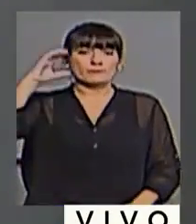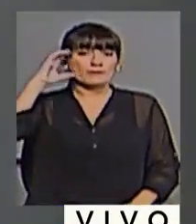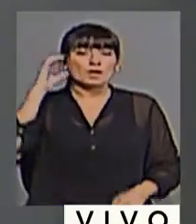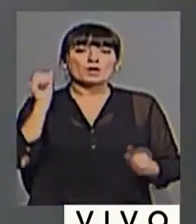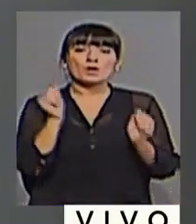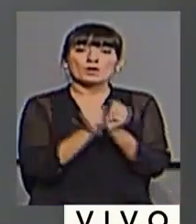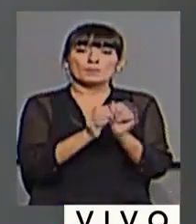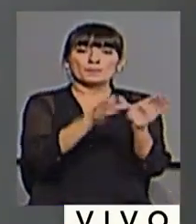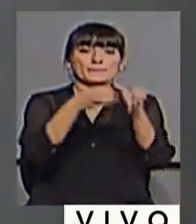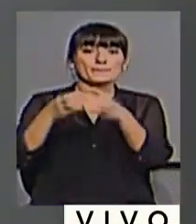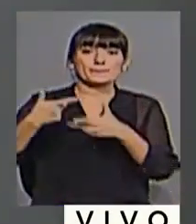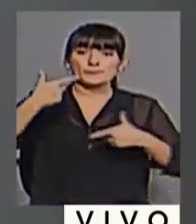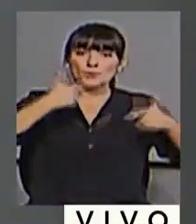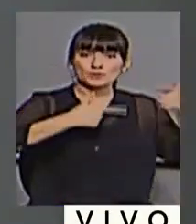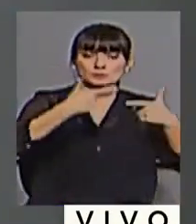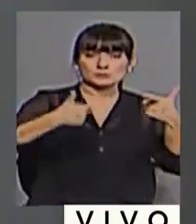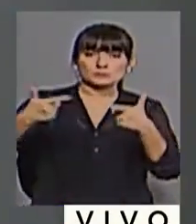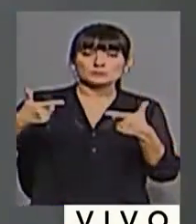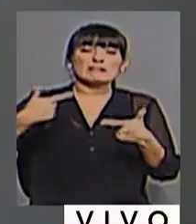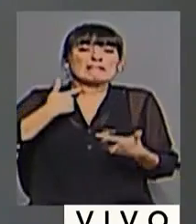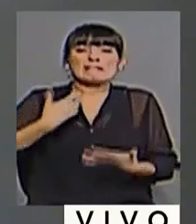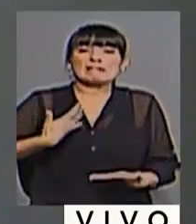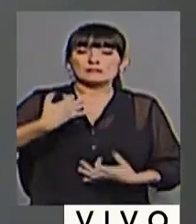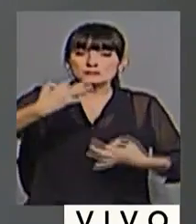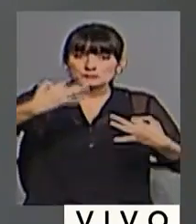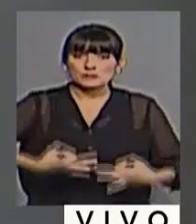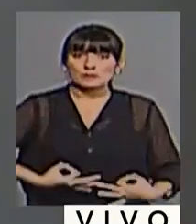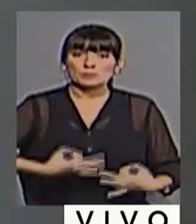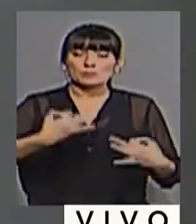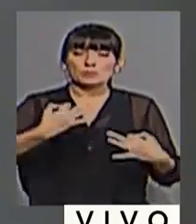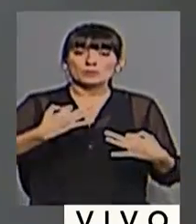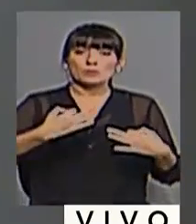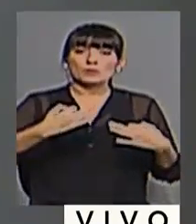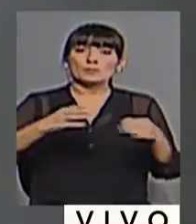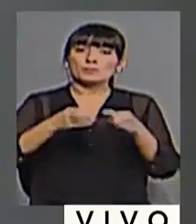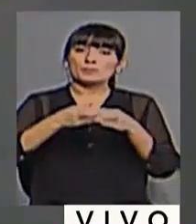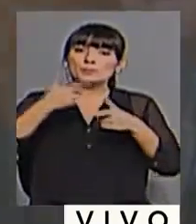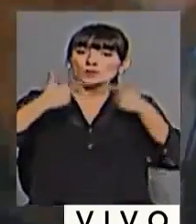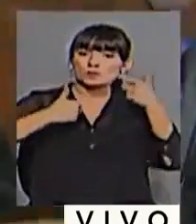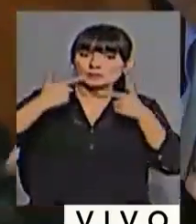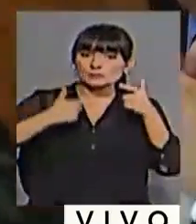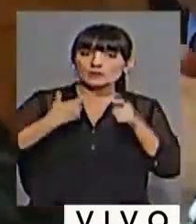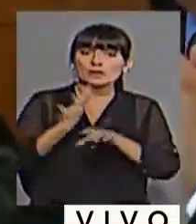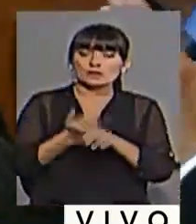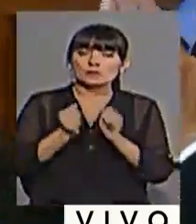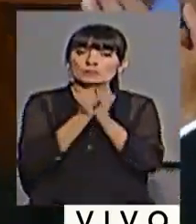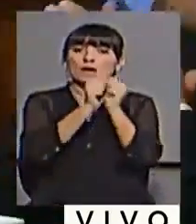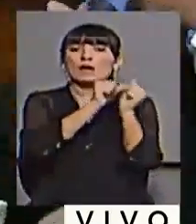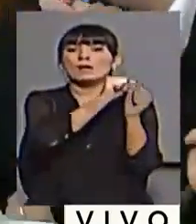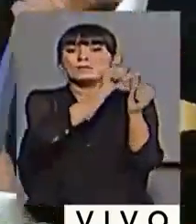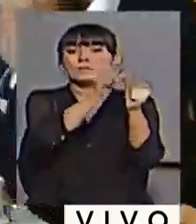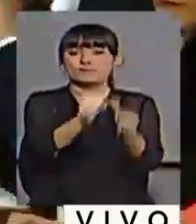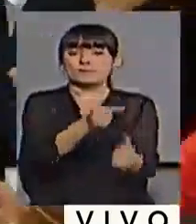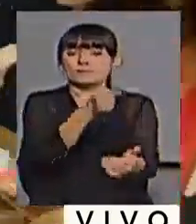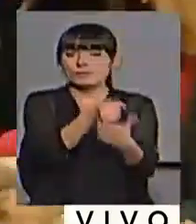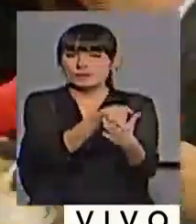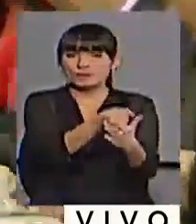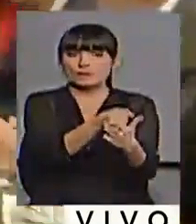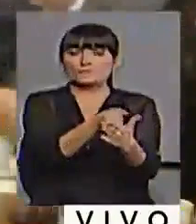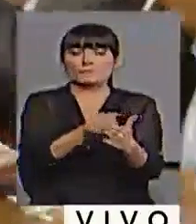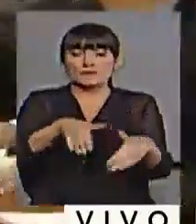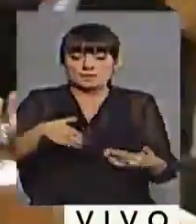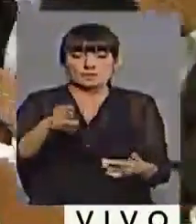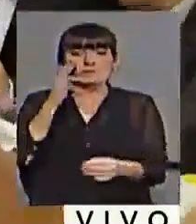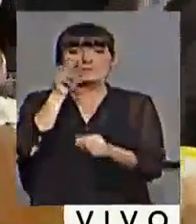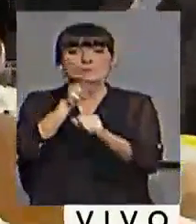partidos políticos, que garantiza, de alguna forma, de que los partidos lo acompañen hasta el final, cuando vemos hoy en día la situación respecto